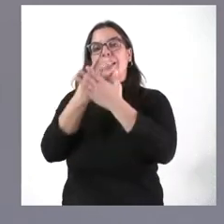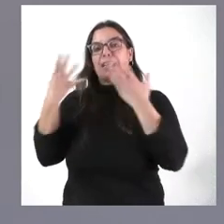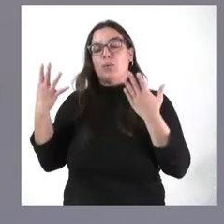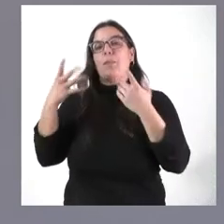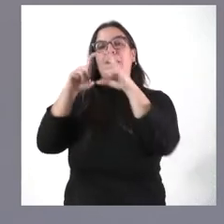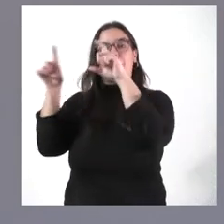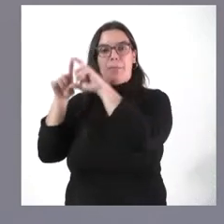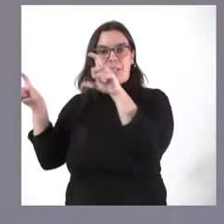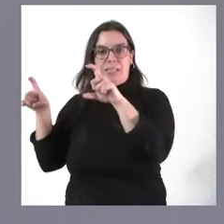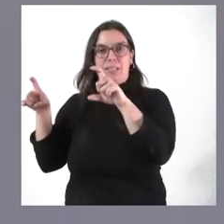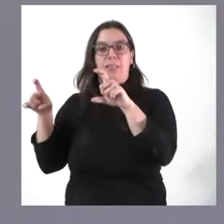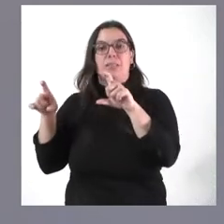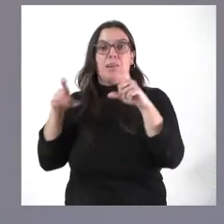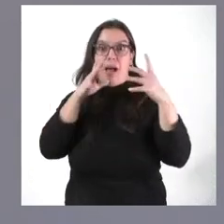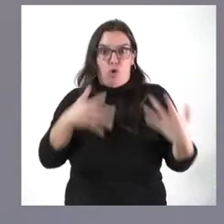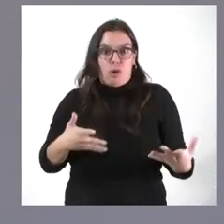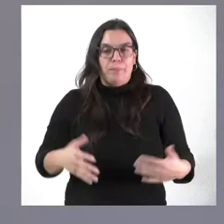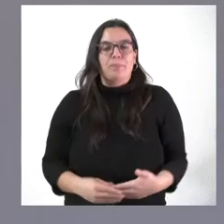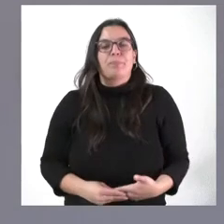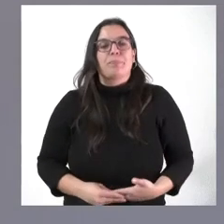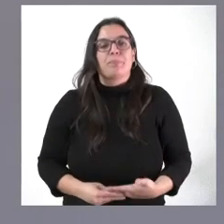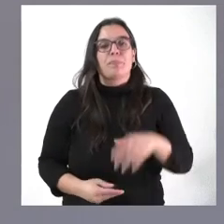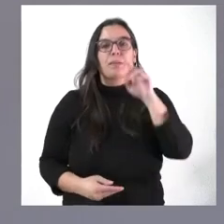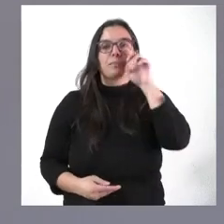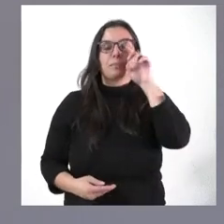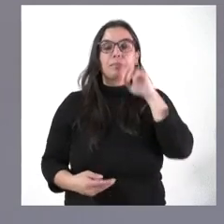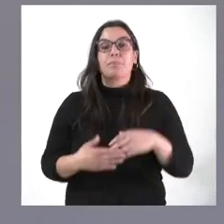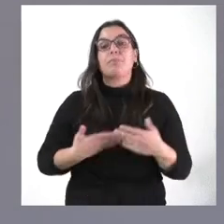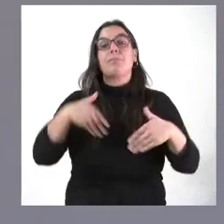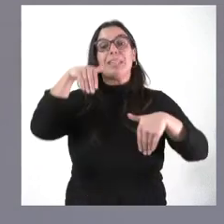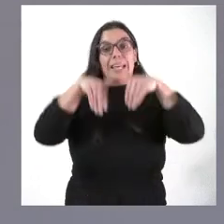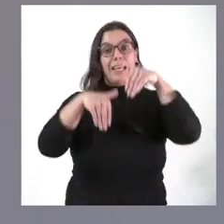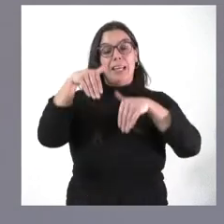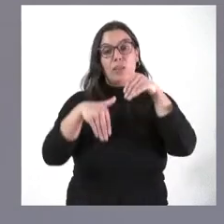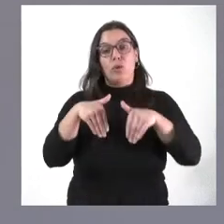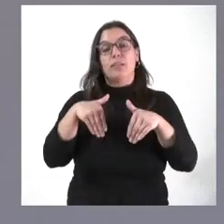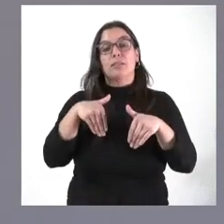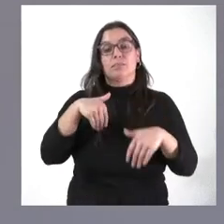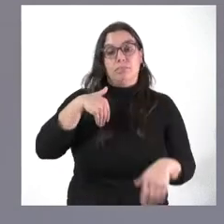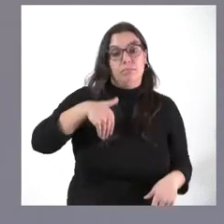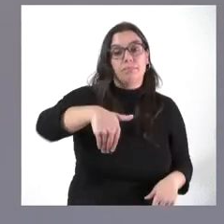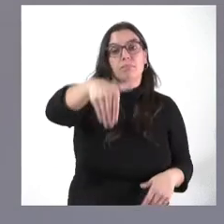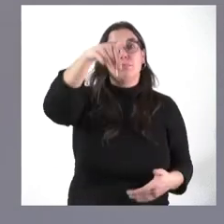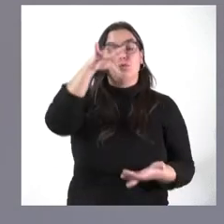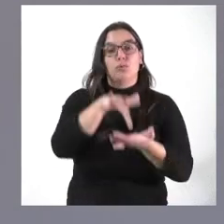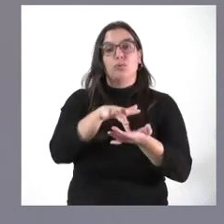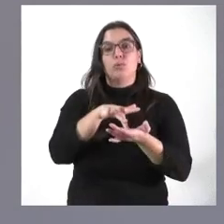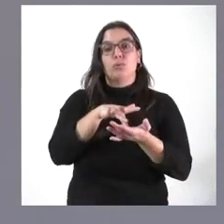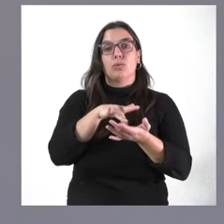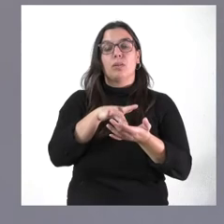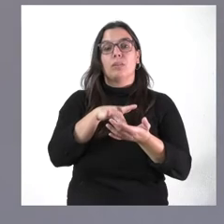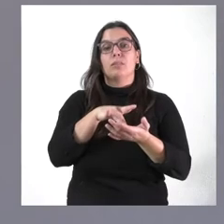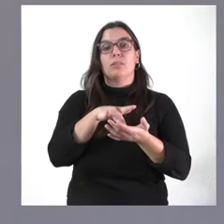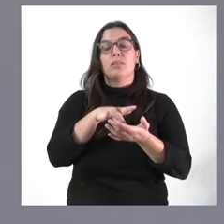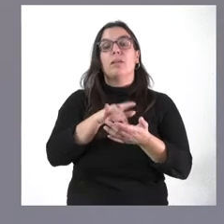personas jurídicas a día de hoy como les digo las elecciones se celebrarán mediante votación